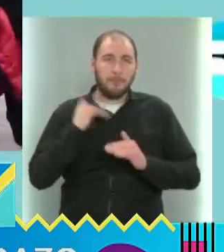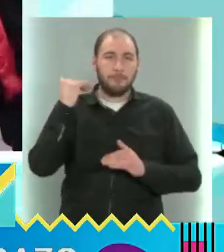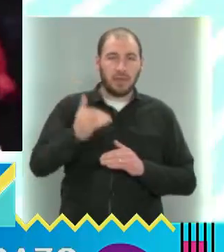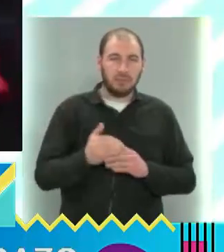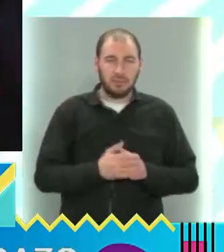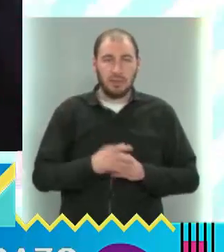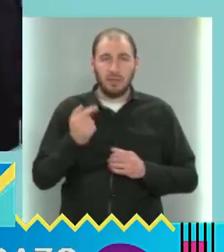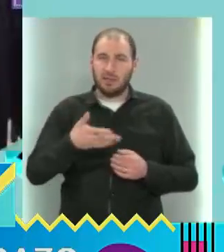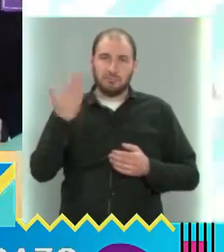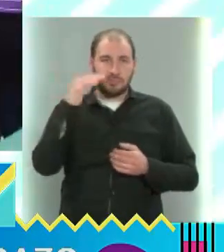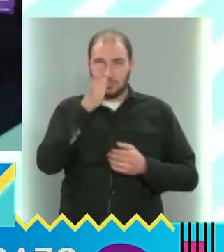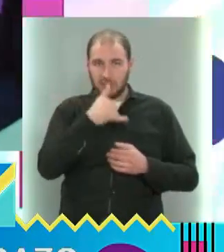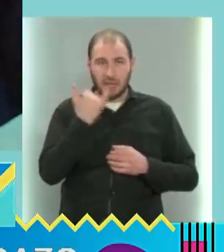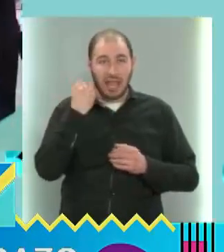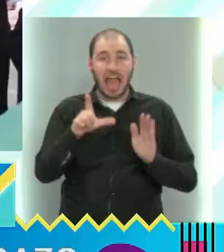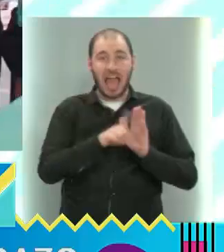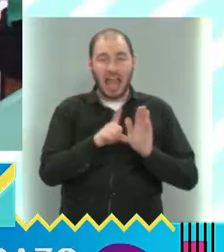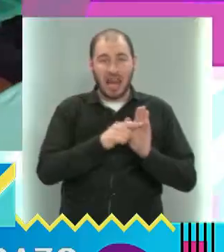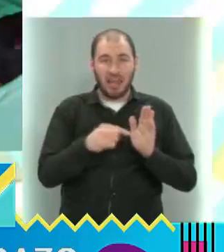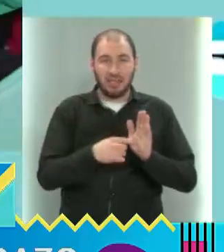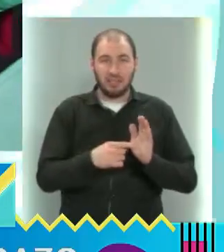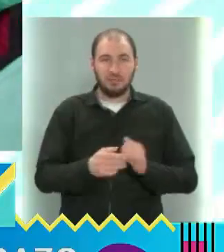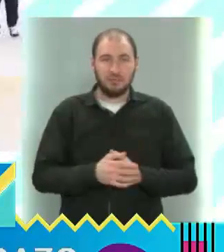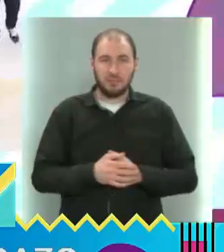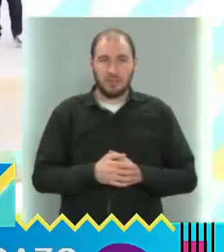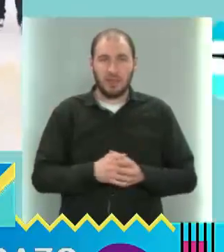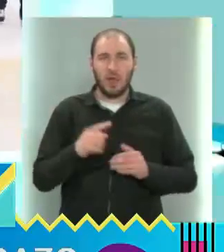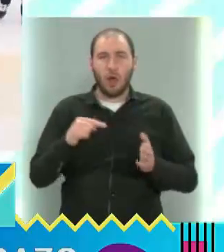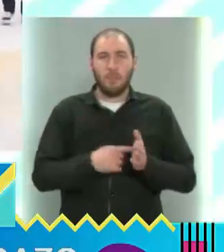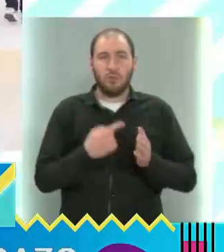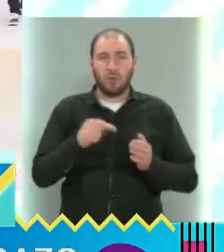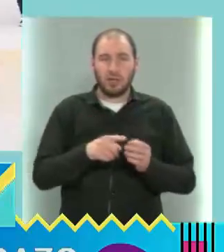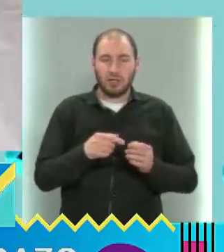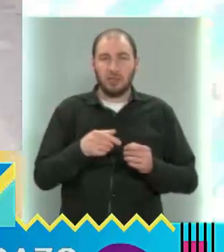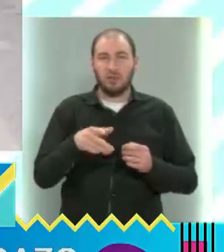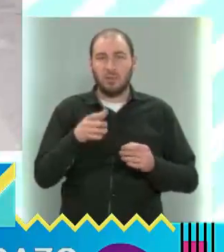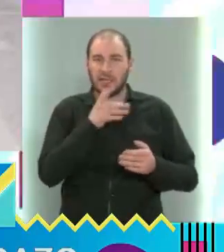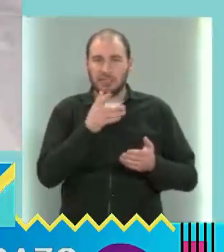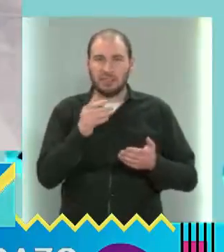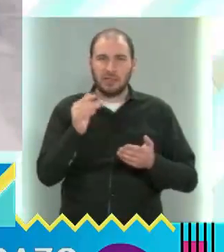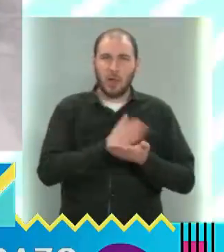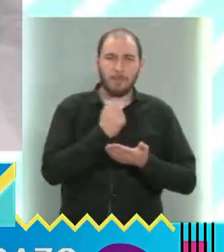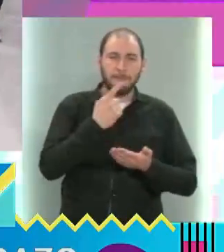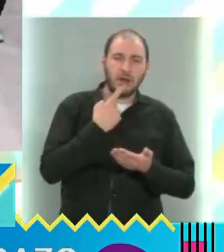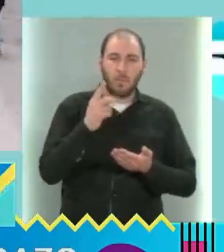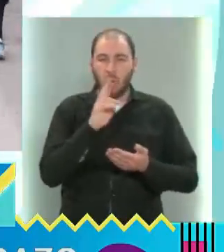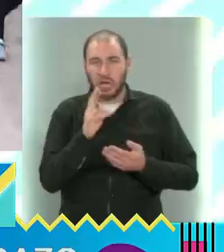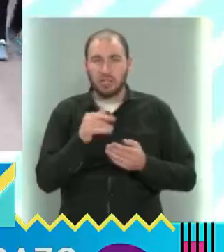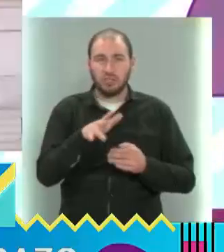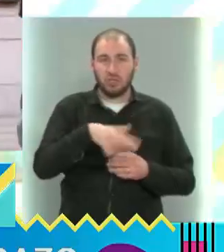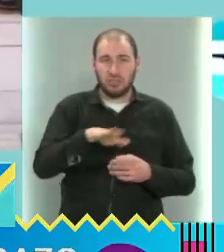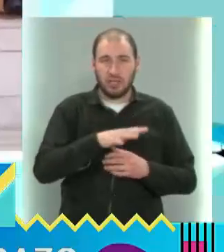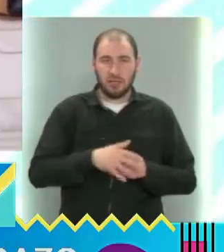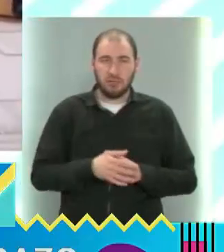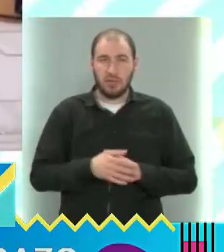que ya quedó muy atrás. Es una ley que partió que tiene en algún punto un sesgo binario, digamos, que piensa en varón-mujer. La sociedad y sobre